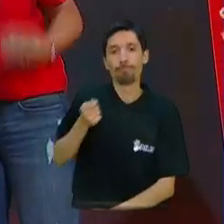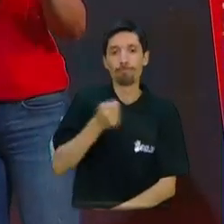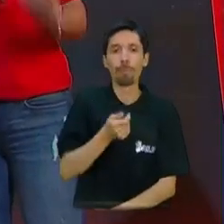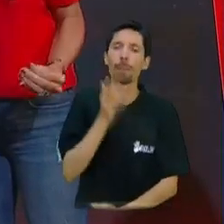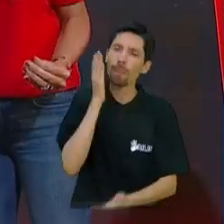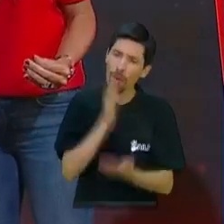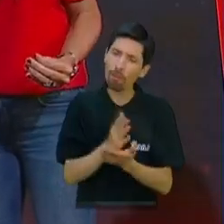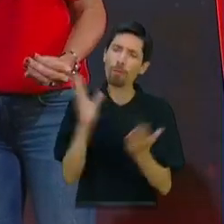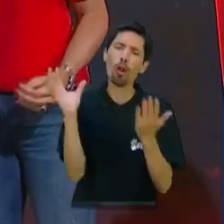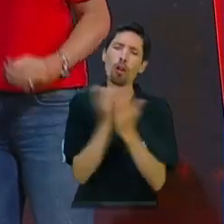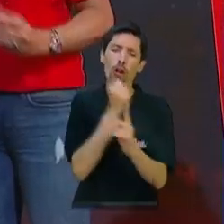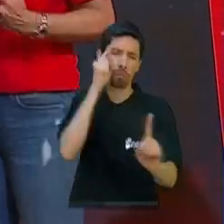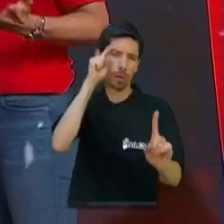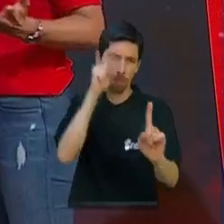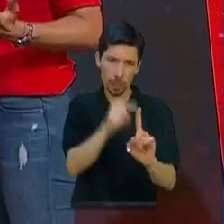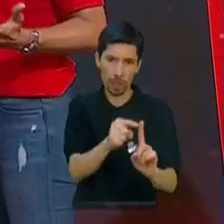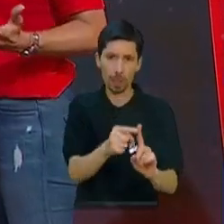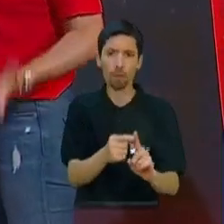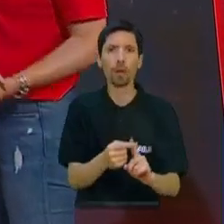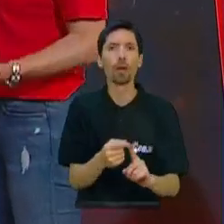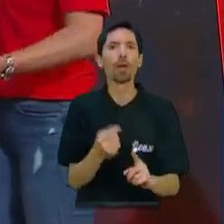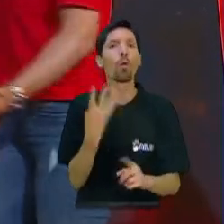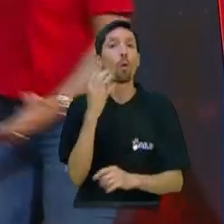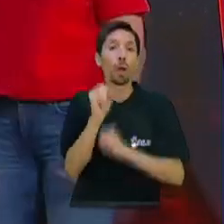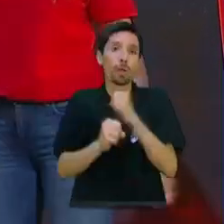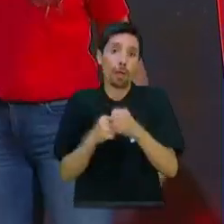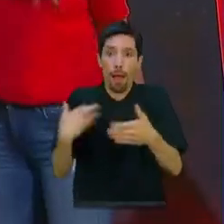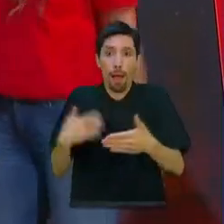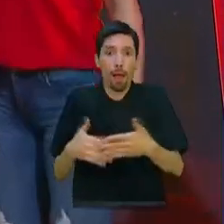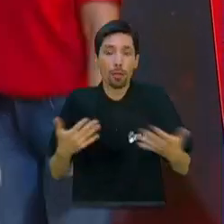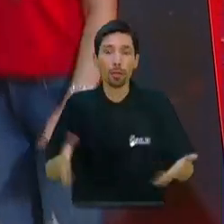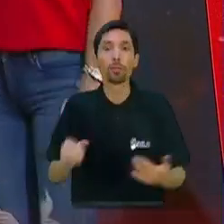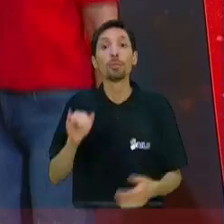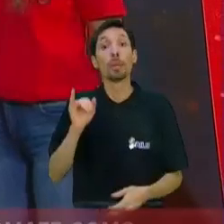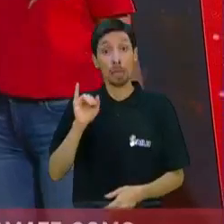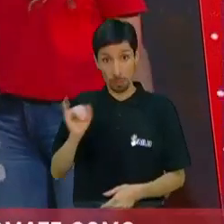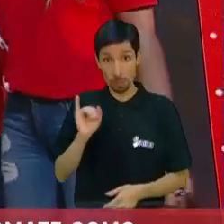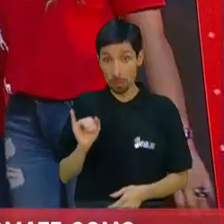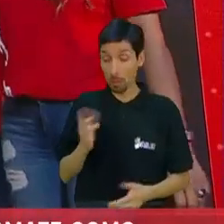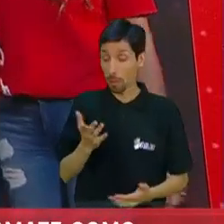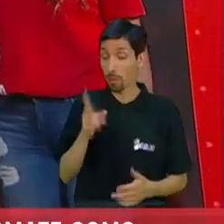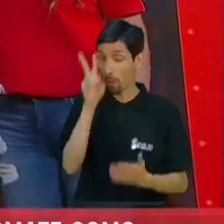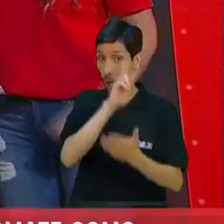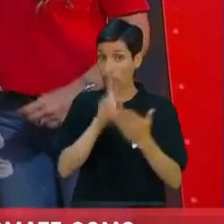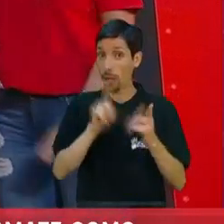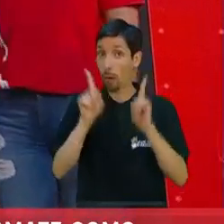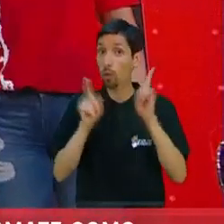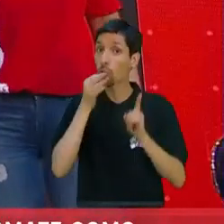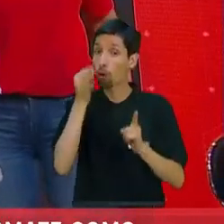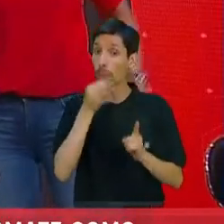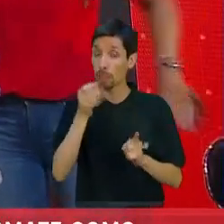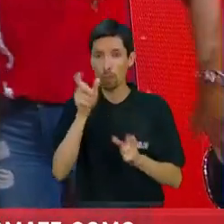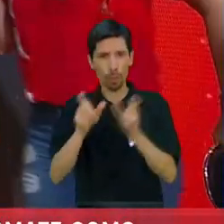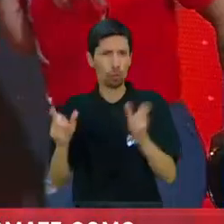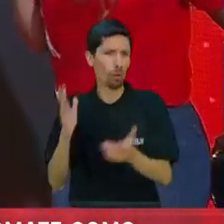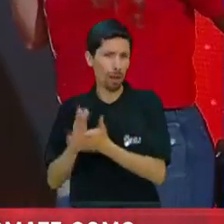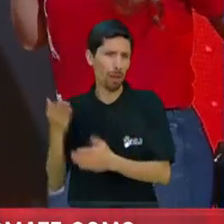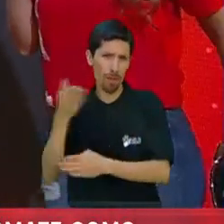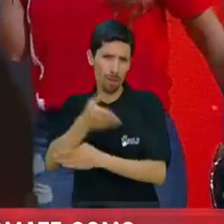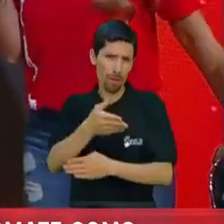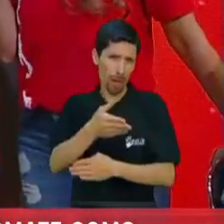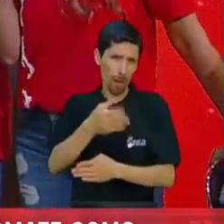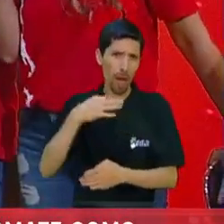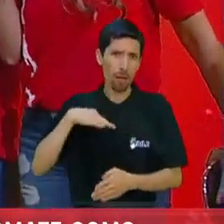que llegar a la meta. Son 40 años, ¿cierto? Así es, mi querida Angélica. Nos vamos a leer algunos comentarios. La gente tiene que ir al banco, tiene que estar